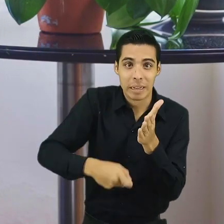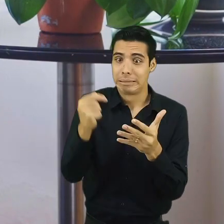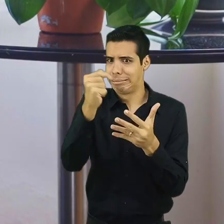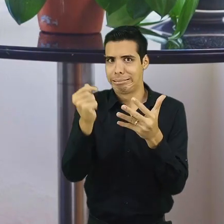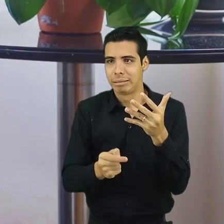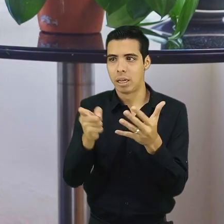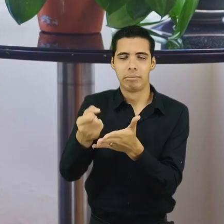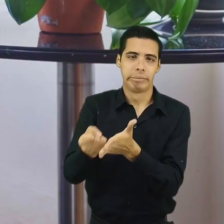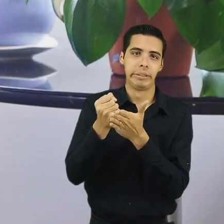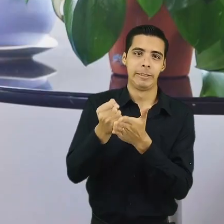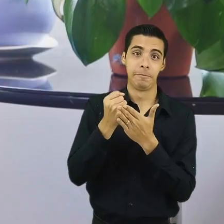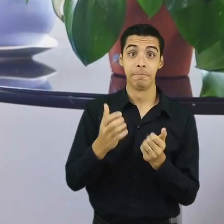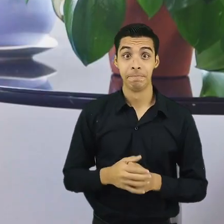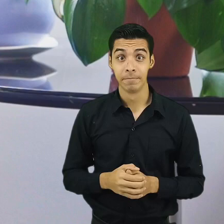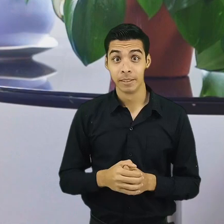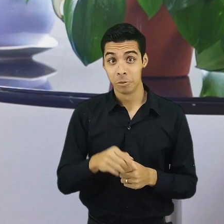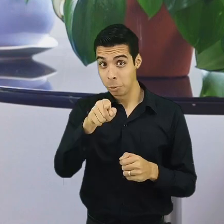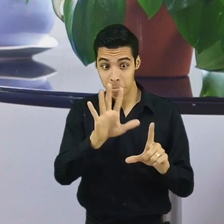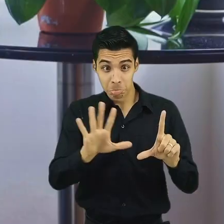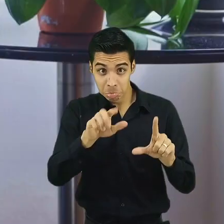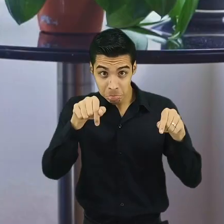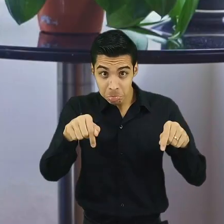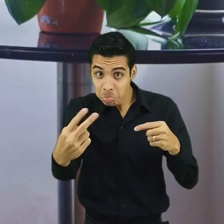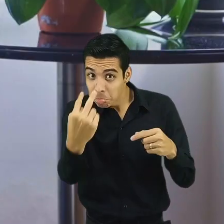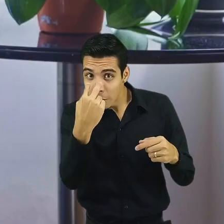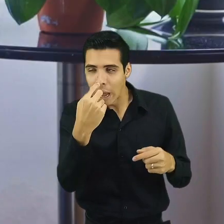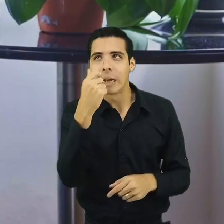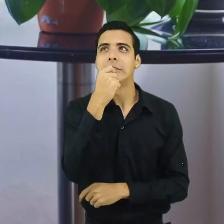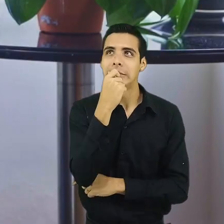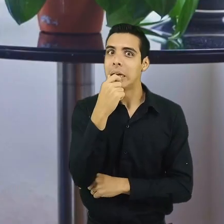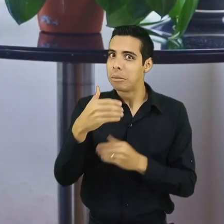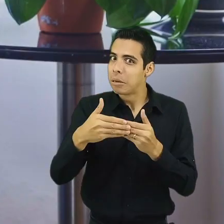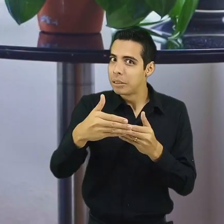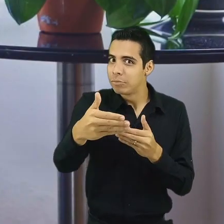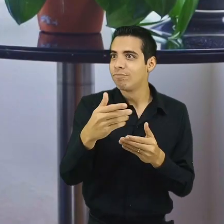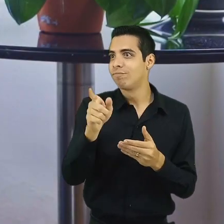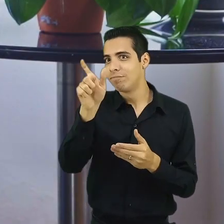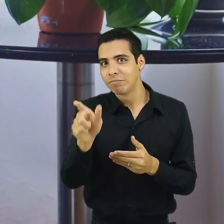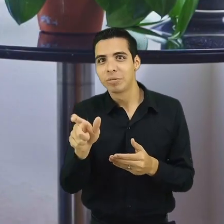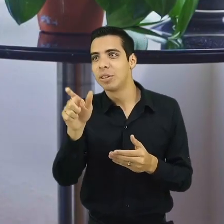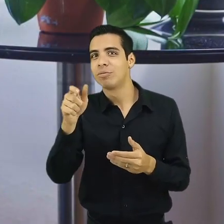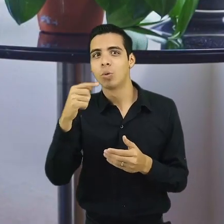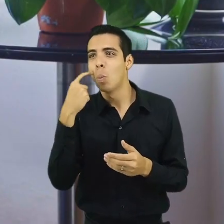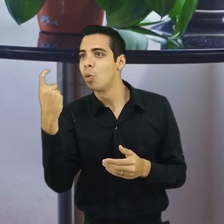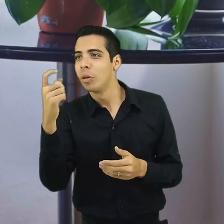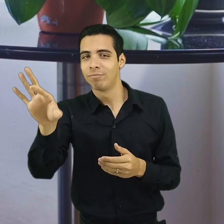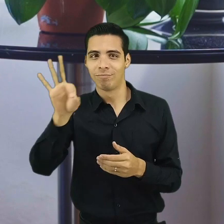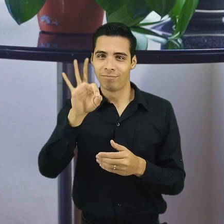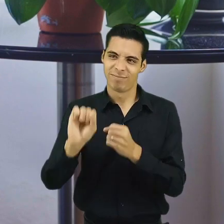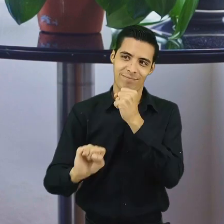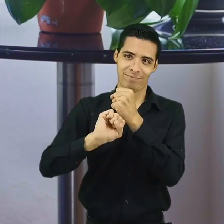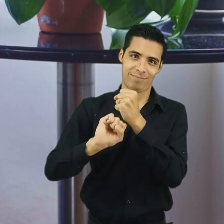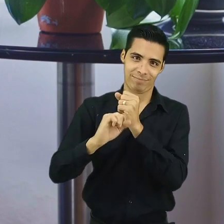factor error dentro de la inversión. Ver este video ya es un buen inicio. Otro de los factores que debemos tener en cuenta al momento de iniciar la inversión es el ahorro